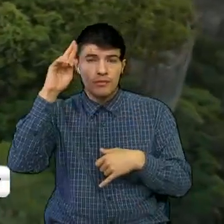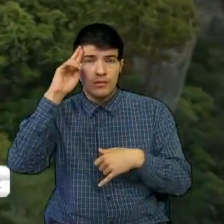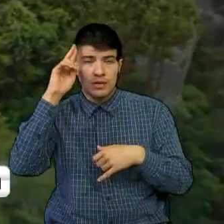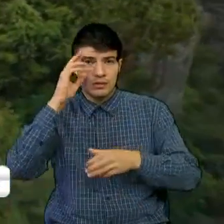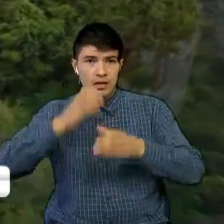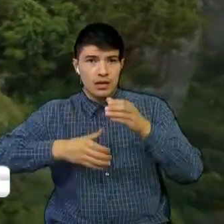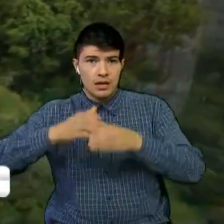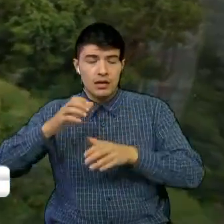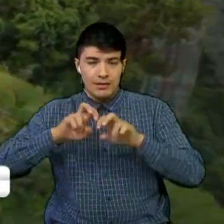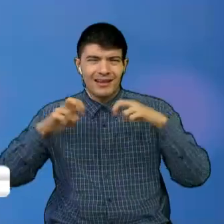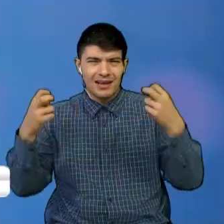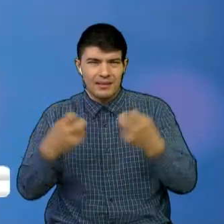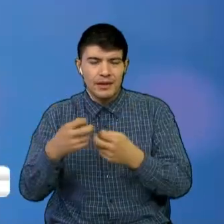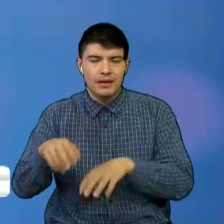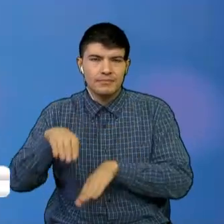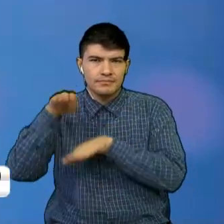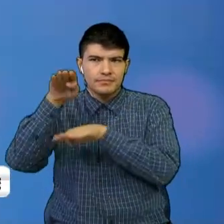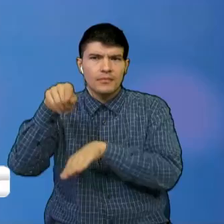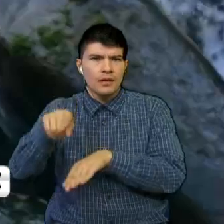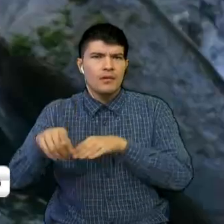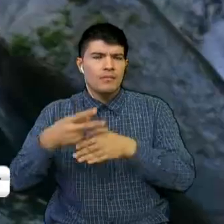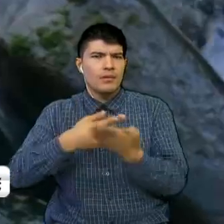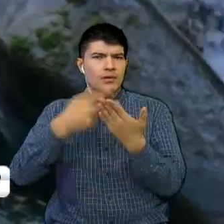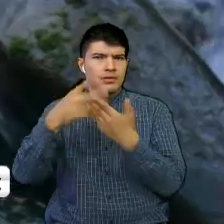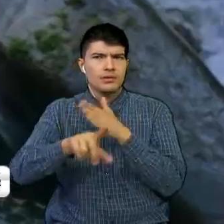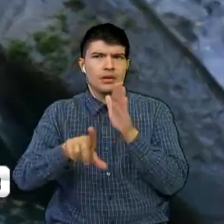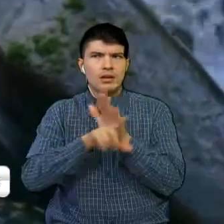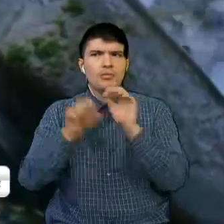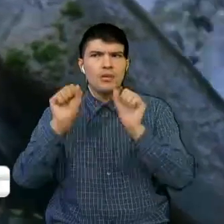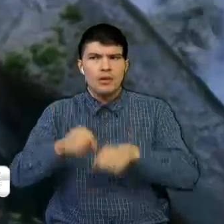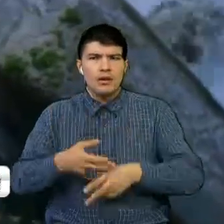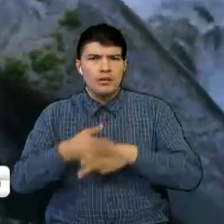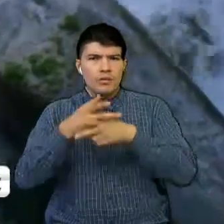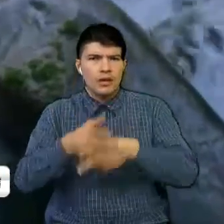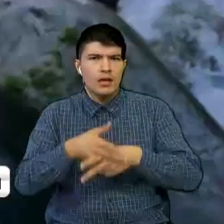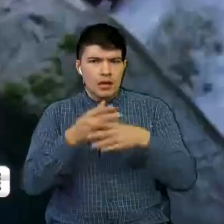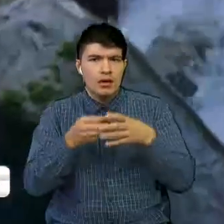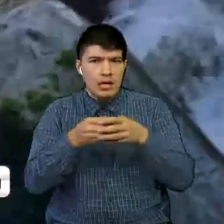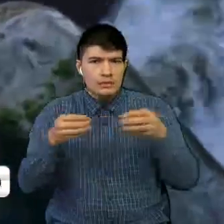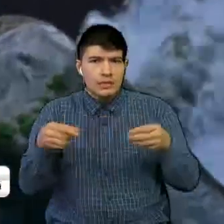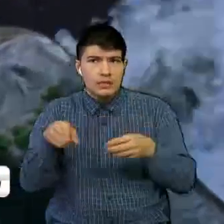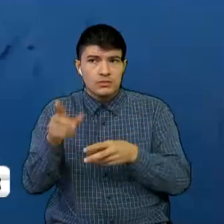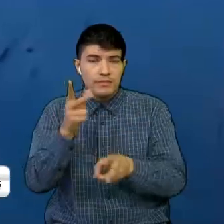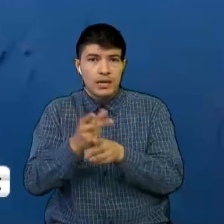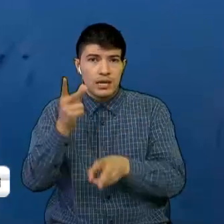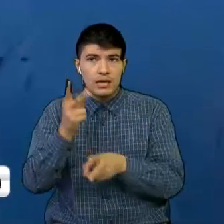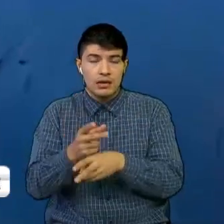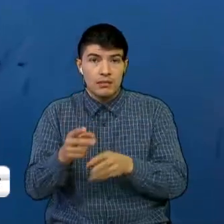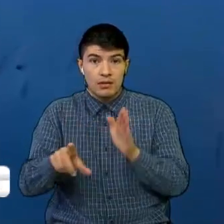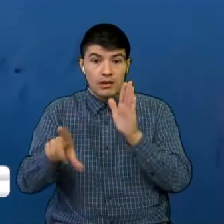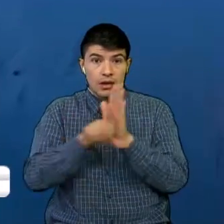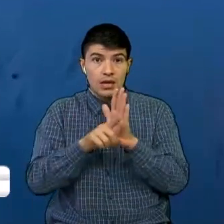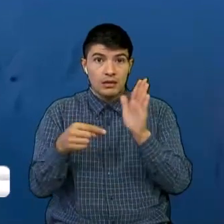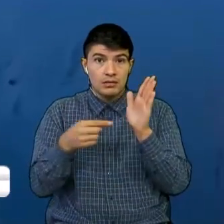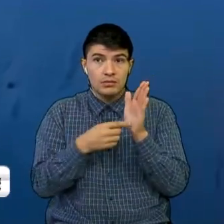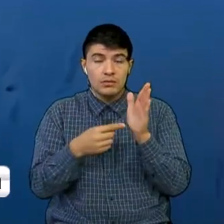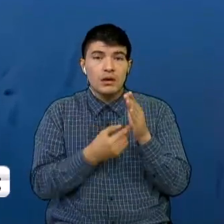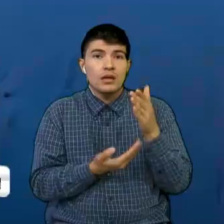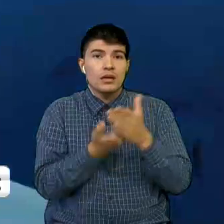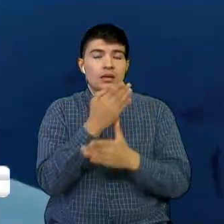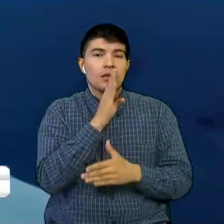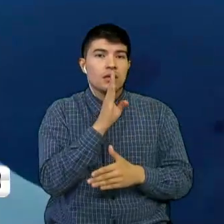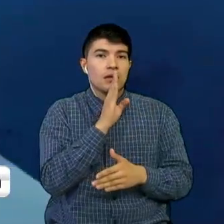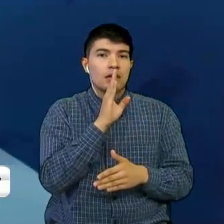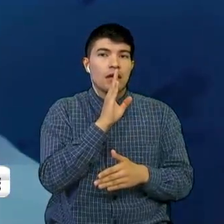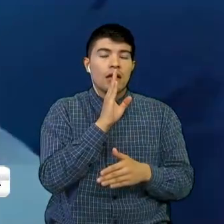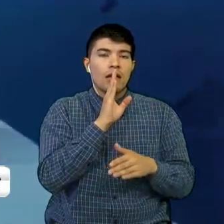de Representantes un proyecto de ley para la protección de especies amenazadas en Colombia. Este proyecto de ley fue elaborado por el senador Mauricio